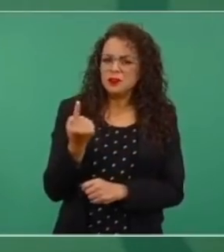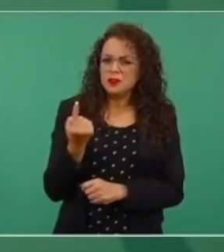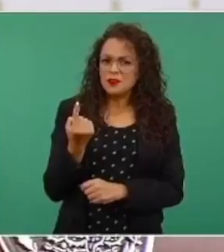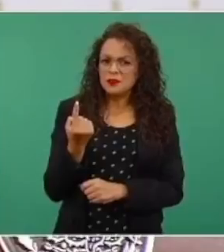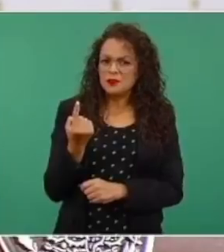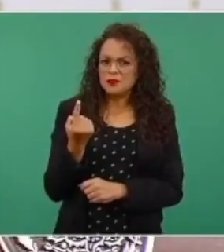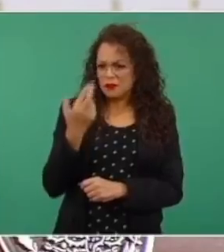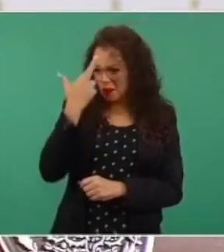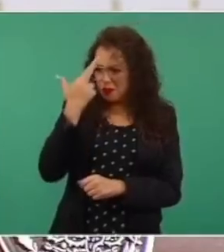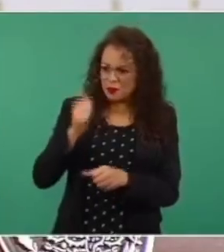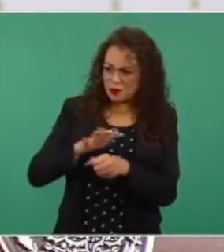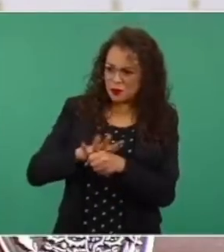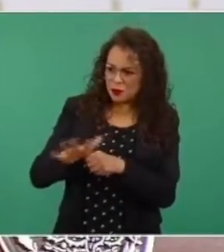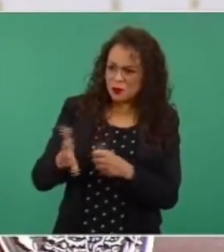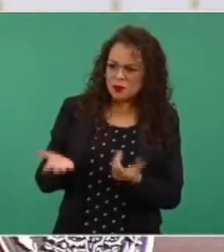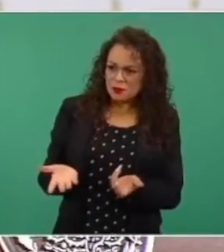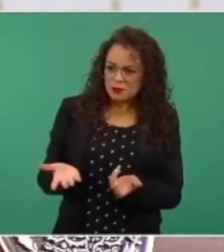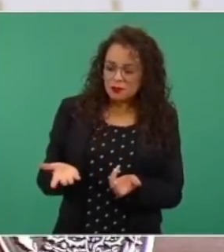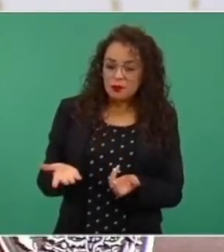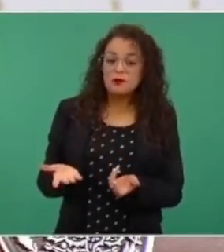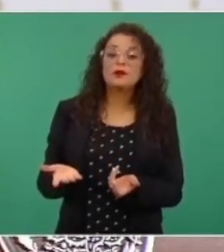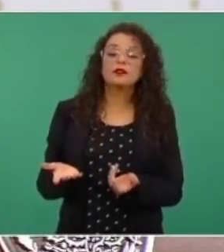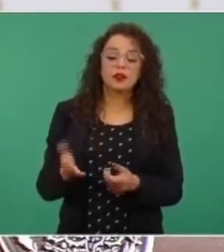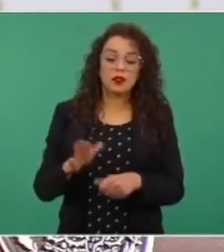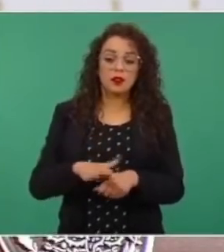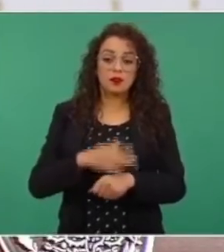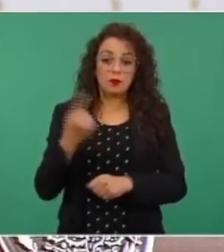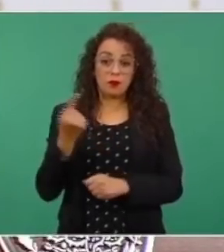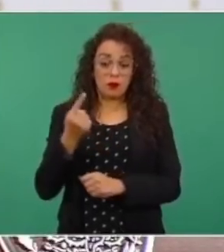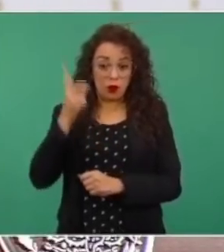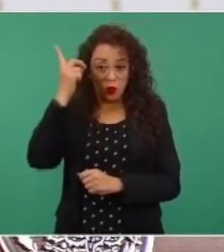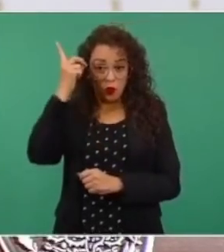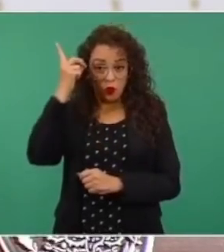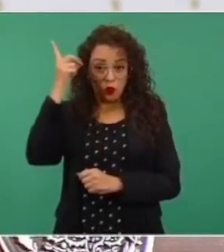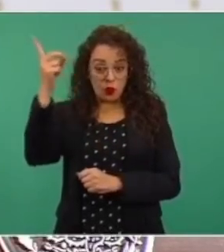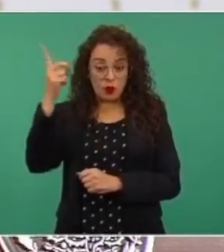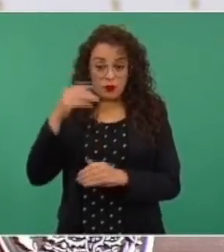Porque también la mayoría de los dueños de información